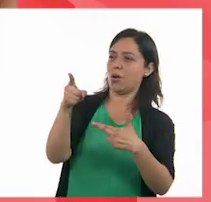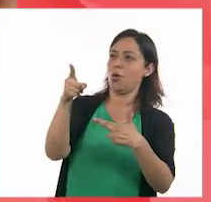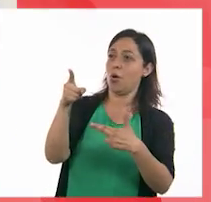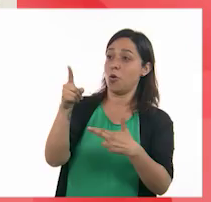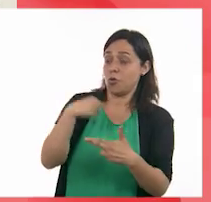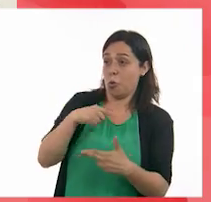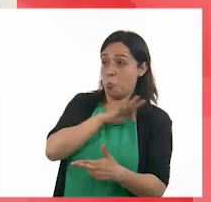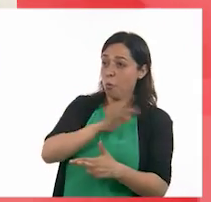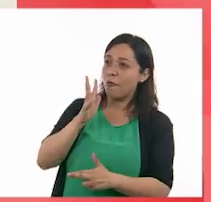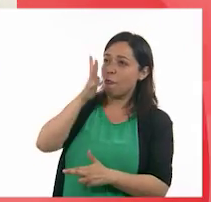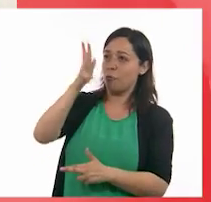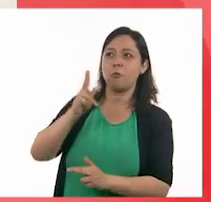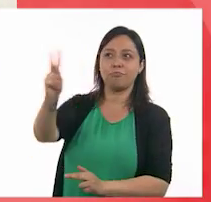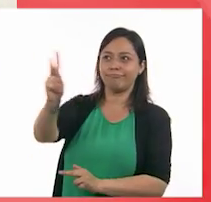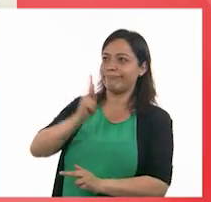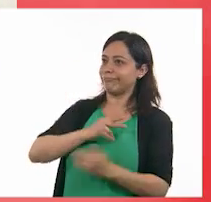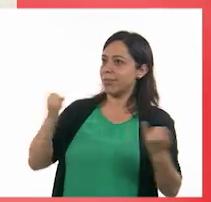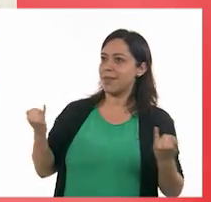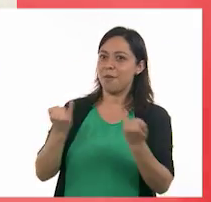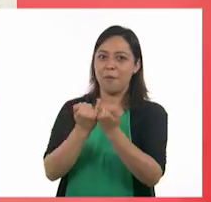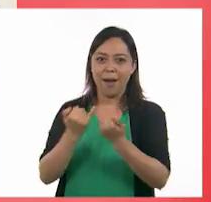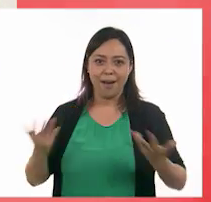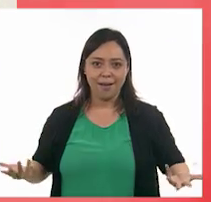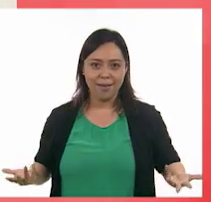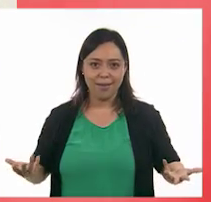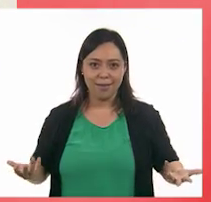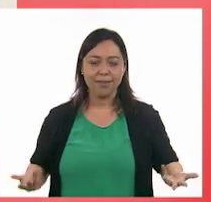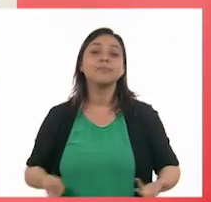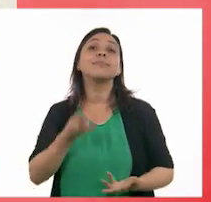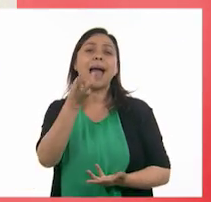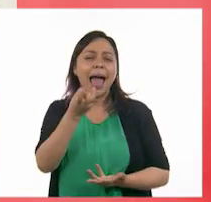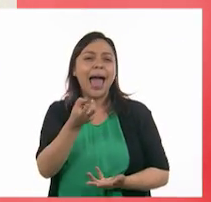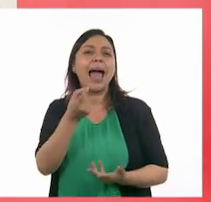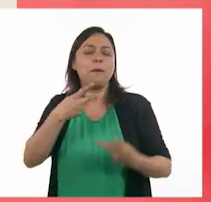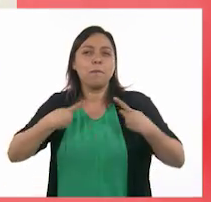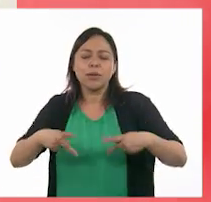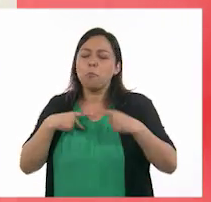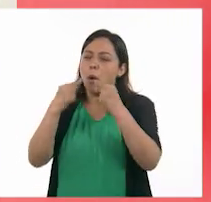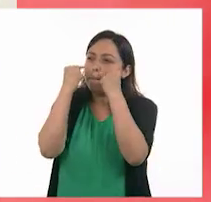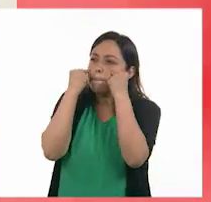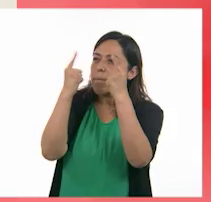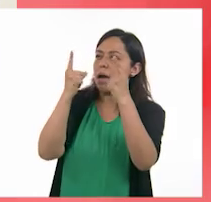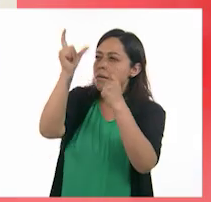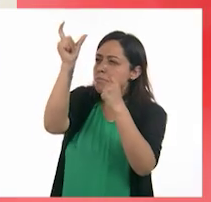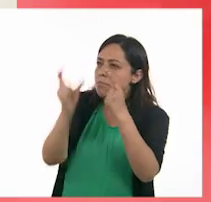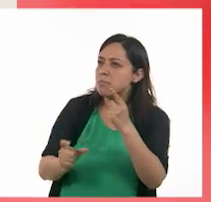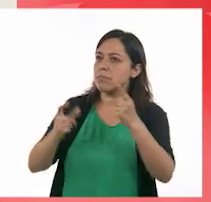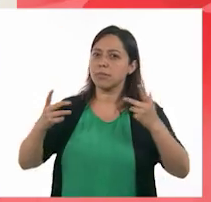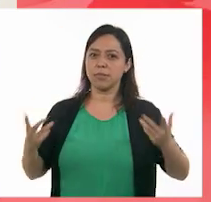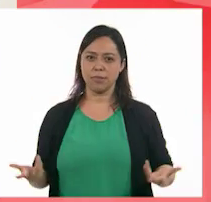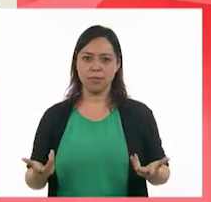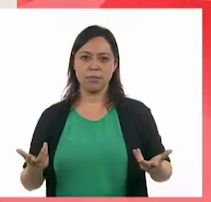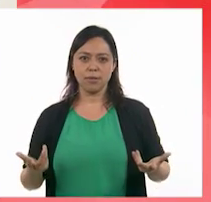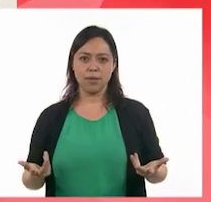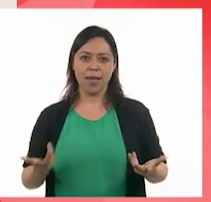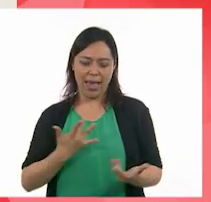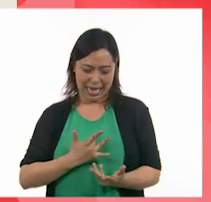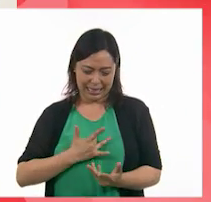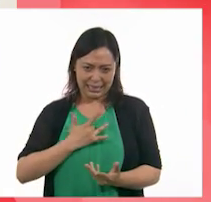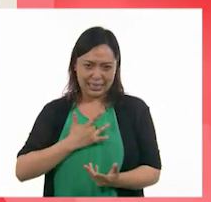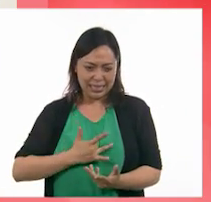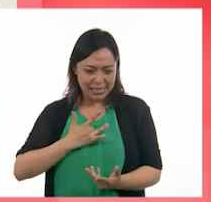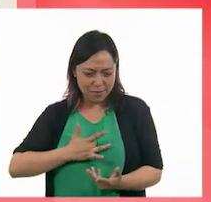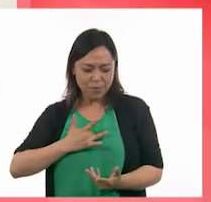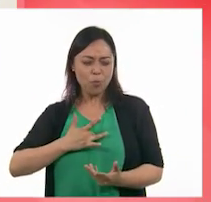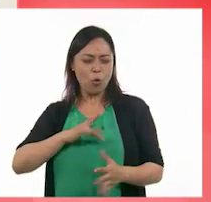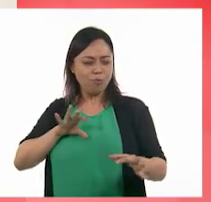ser músico, ¿no? Claro, ya hay alguien a quien admirar y finalmente esta sensibilidad por